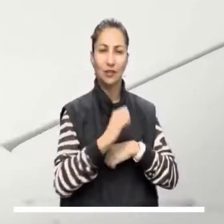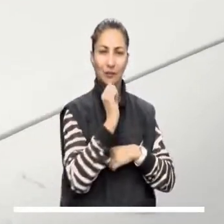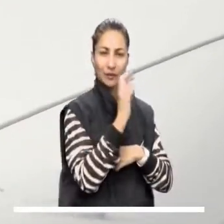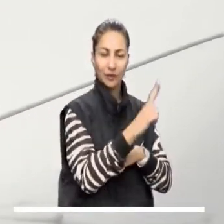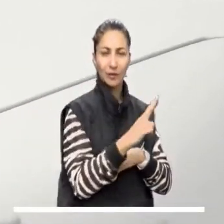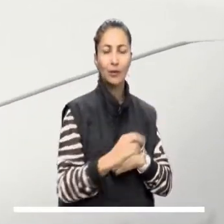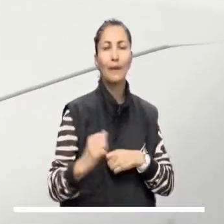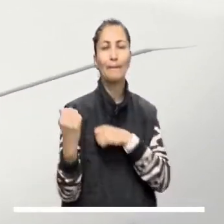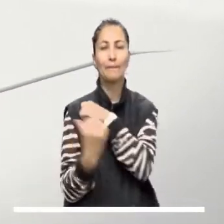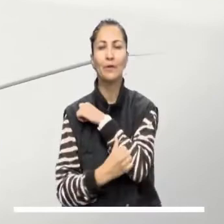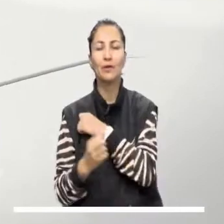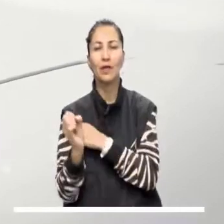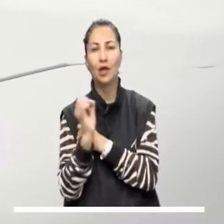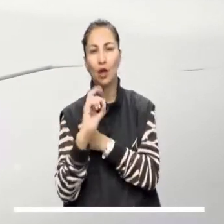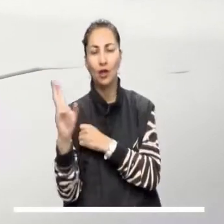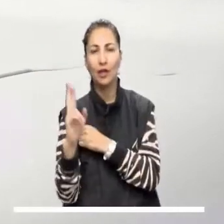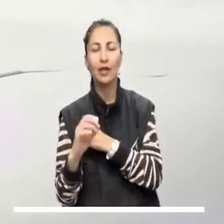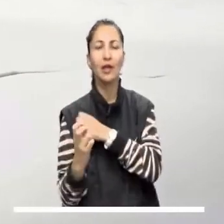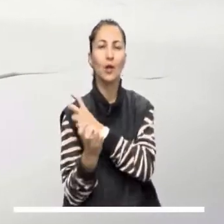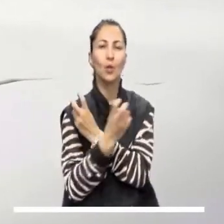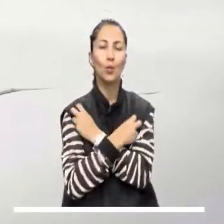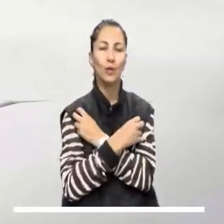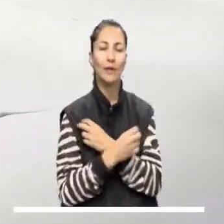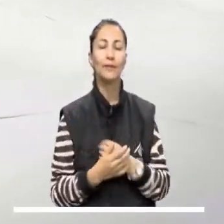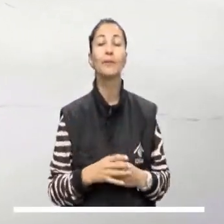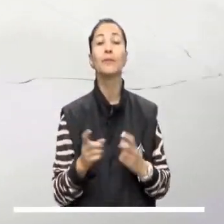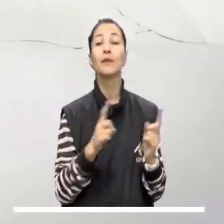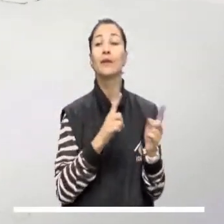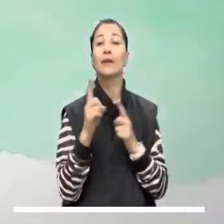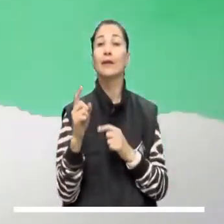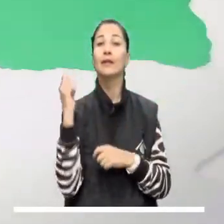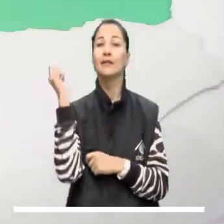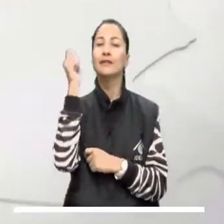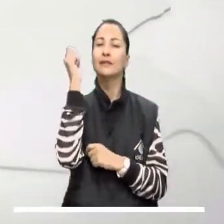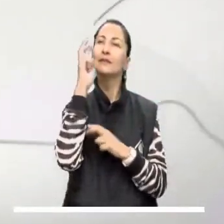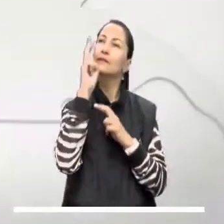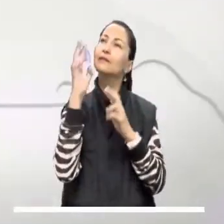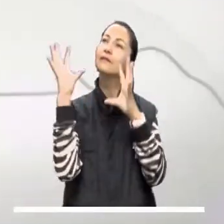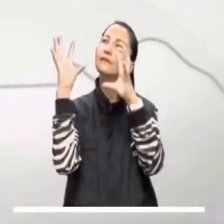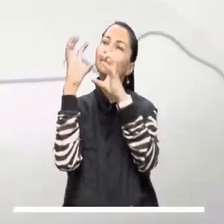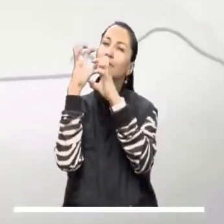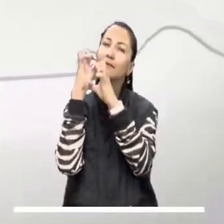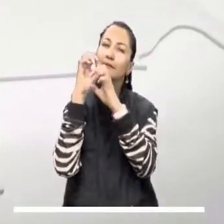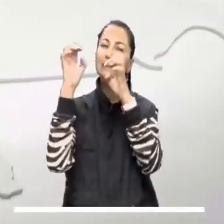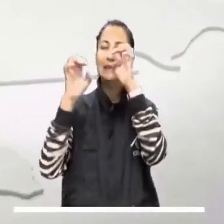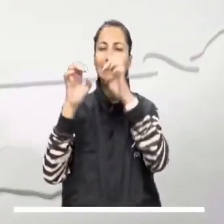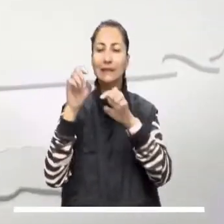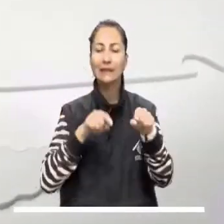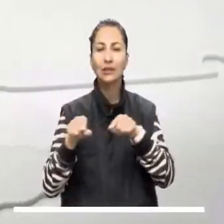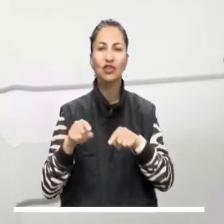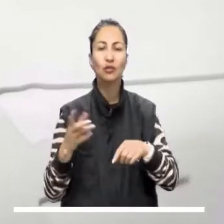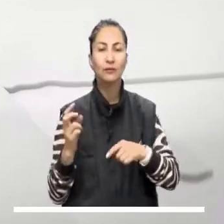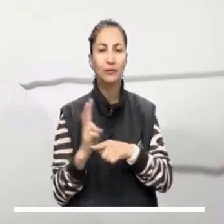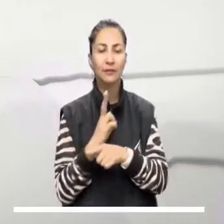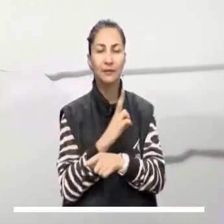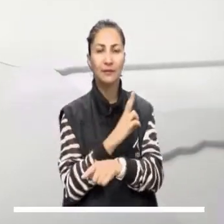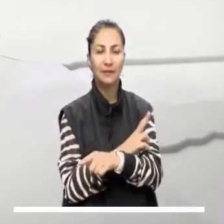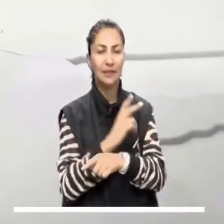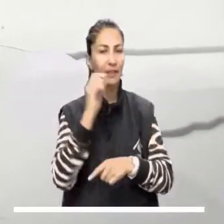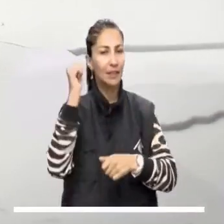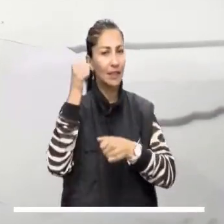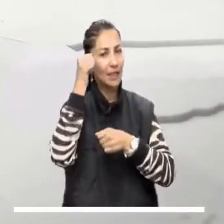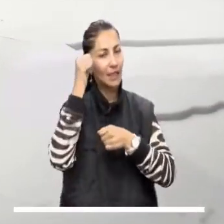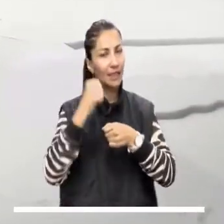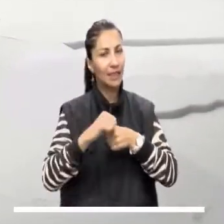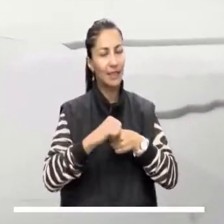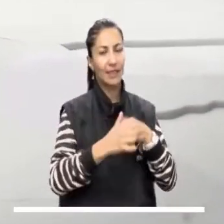Santander, Risaralda, sur de Tolima, oriente de Boyacá y sur del Huila. Los llanos orientales prometen cielo nublado con lluvias moderadas